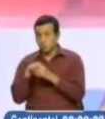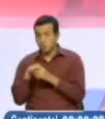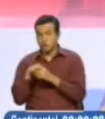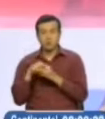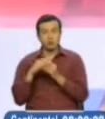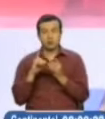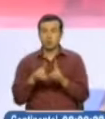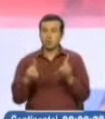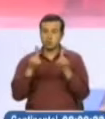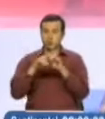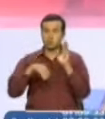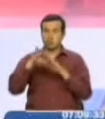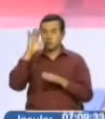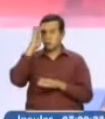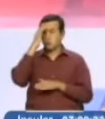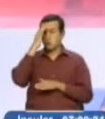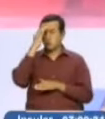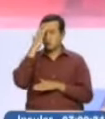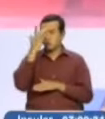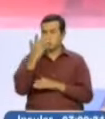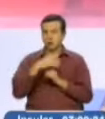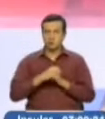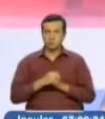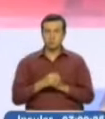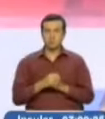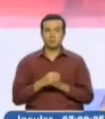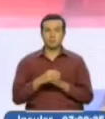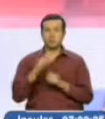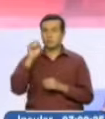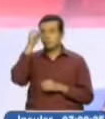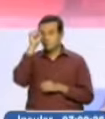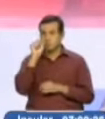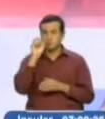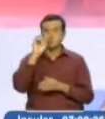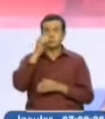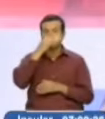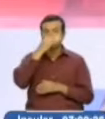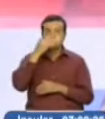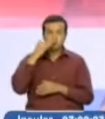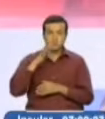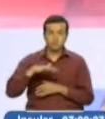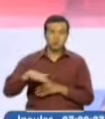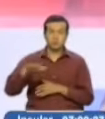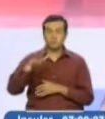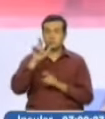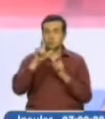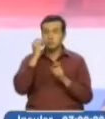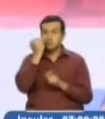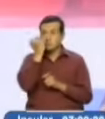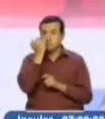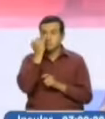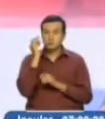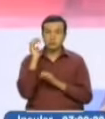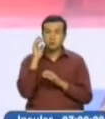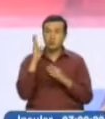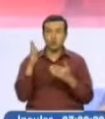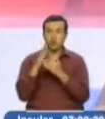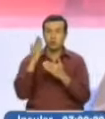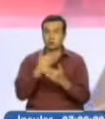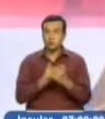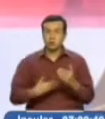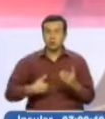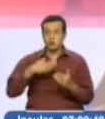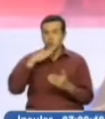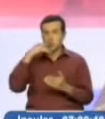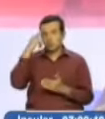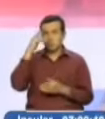Hay datos muy preocupantes, es decir, la Sierra Centro, la Amazonia, las poblaciones indígenas están votando contra el correísmo. Yo no